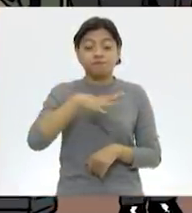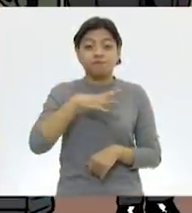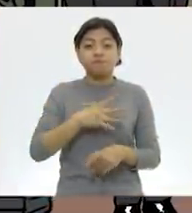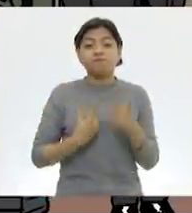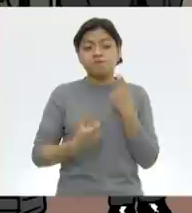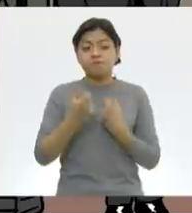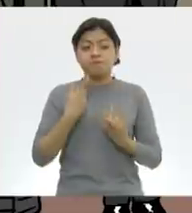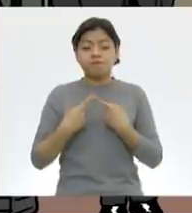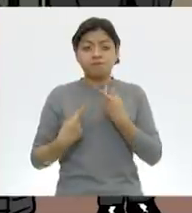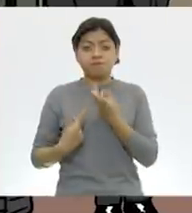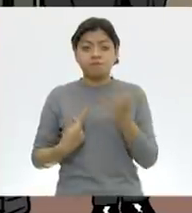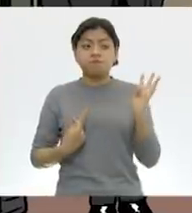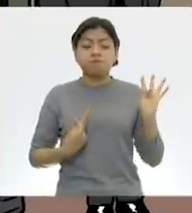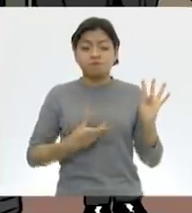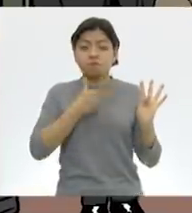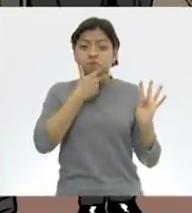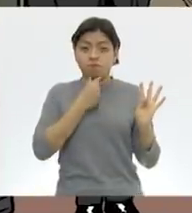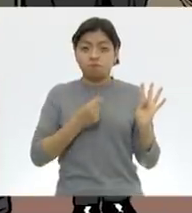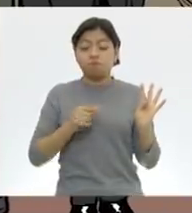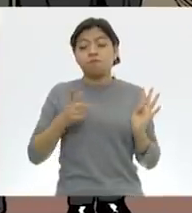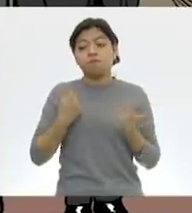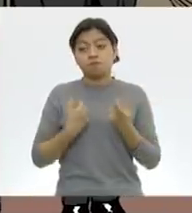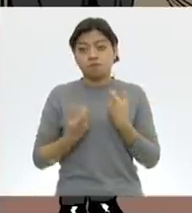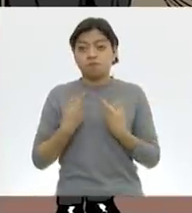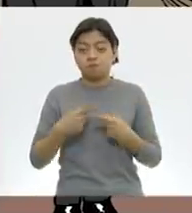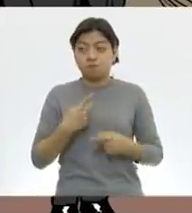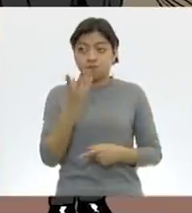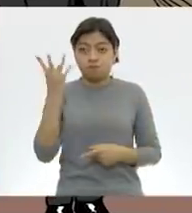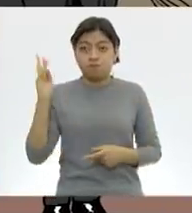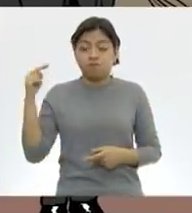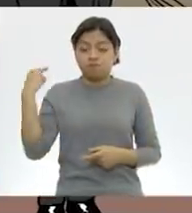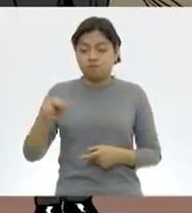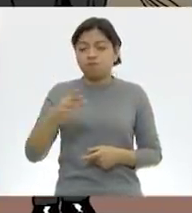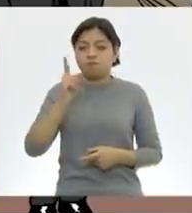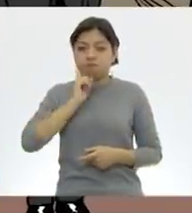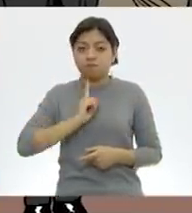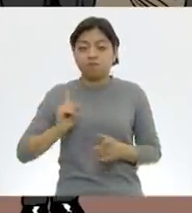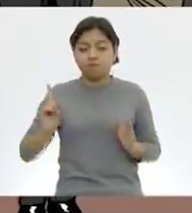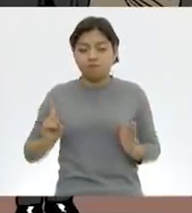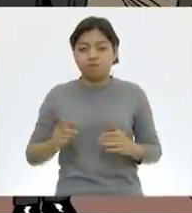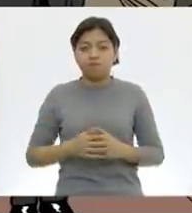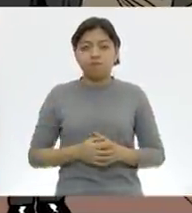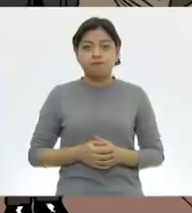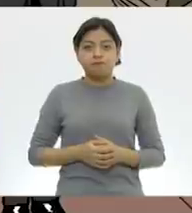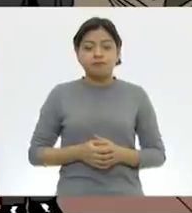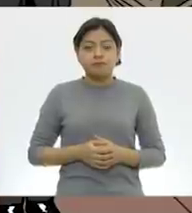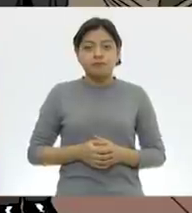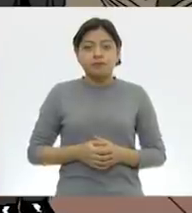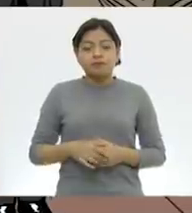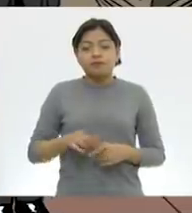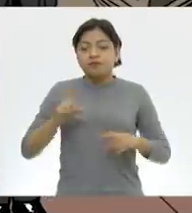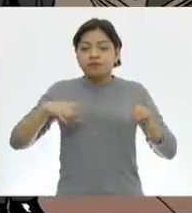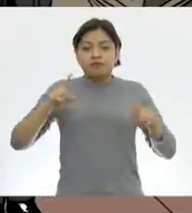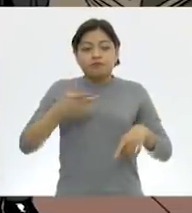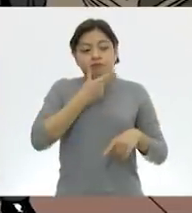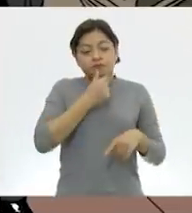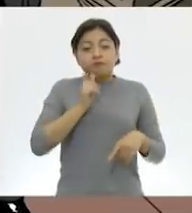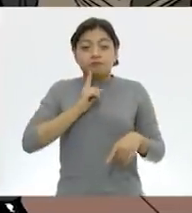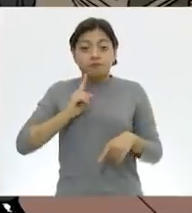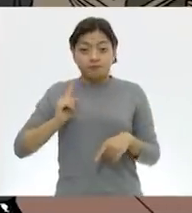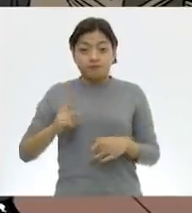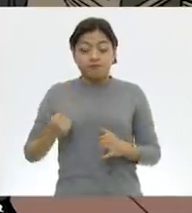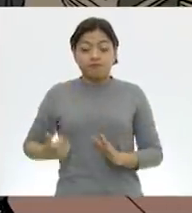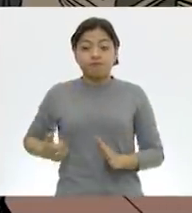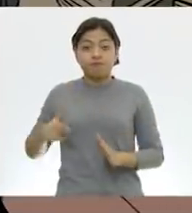Unos masculinos y otros femeninos, naturalmente, de acuerdo con nuestro sexo. Mientras permanecemos